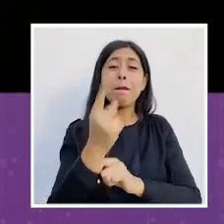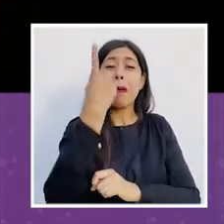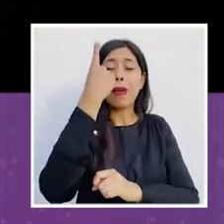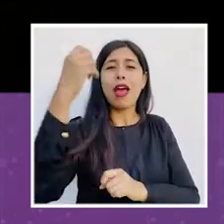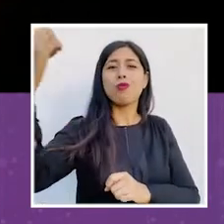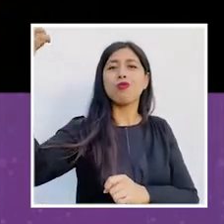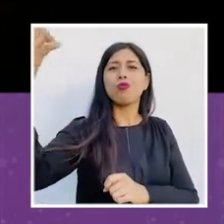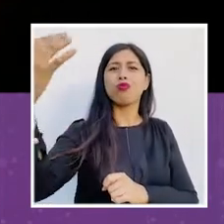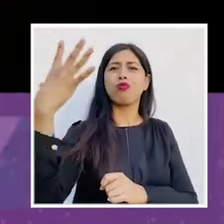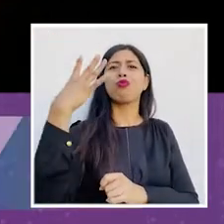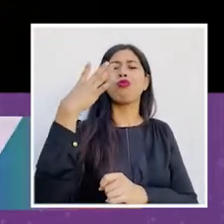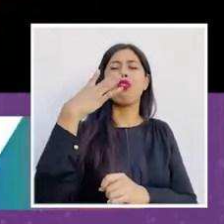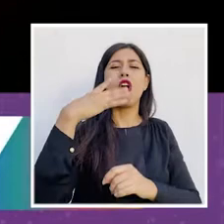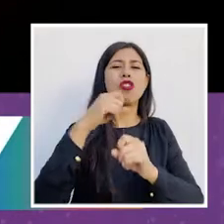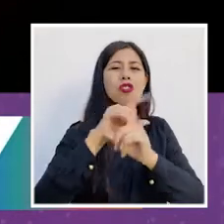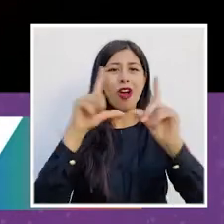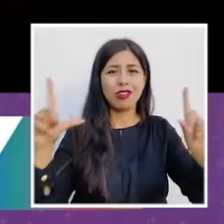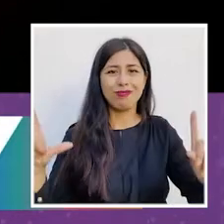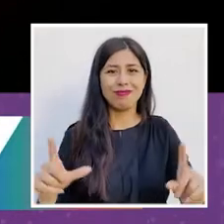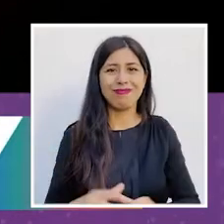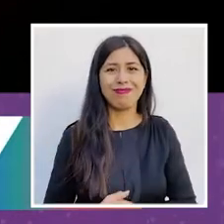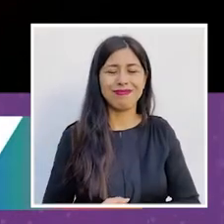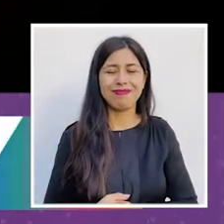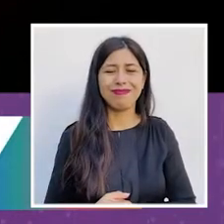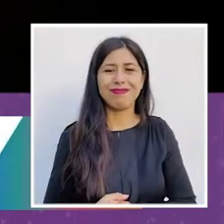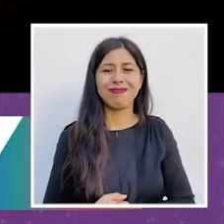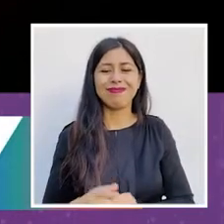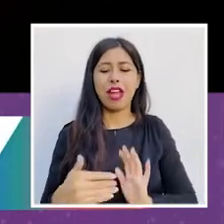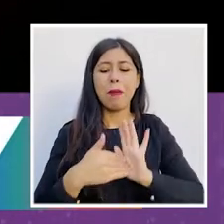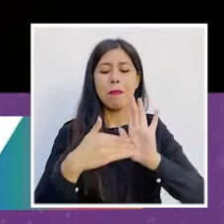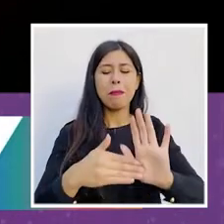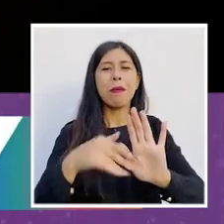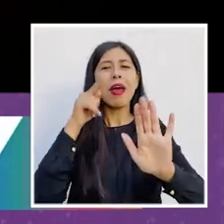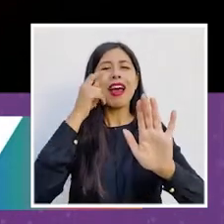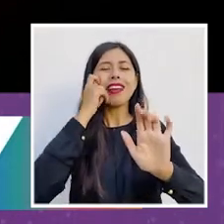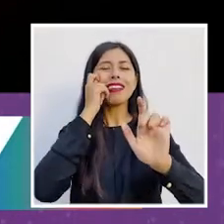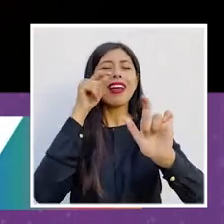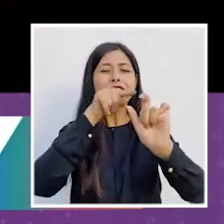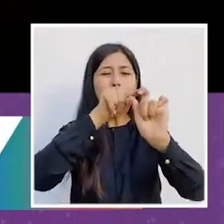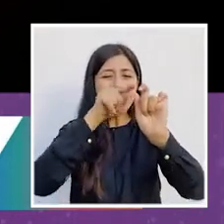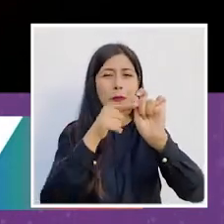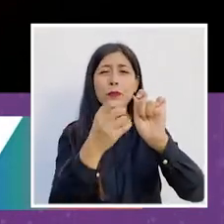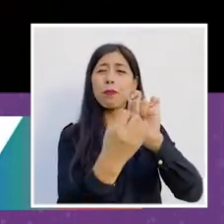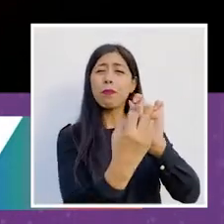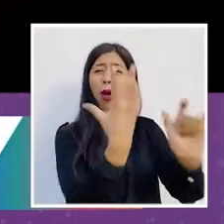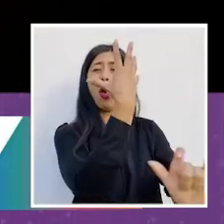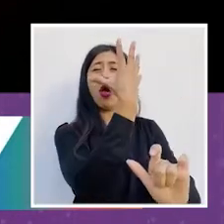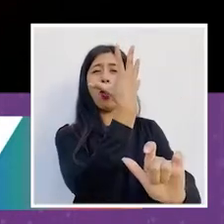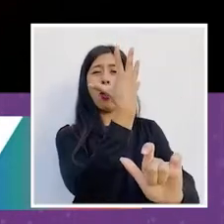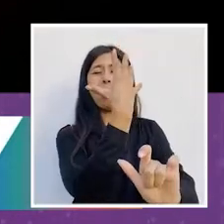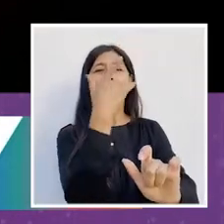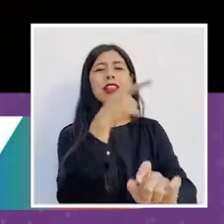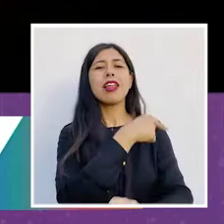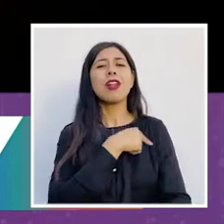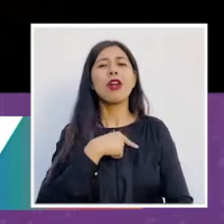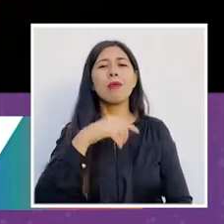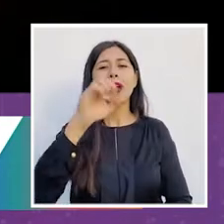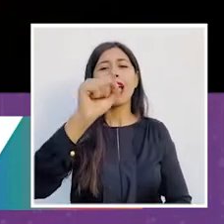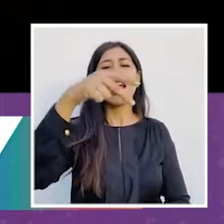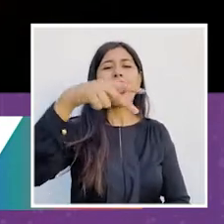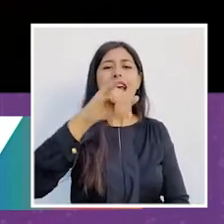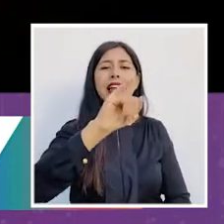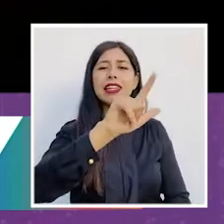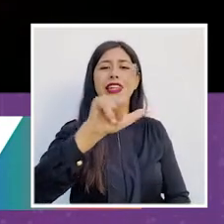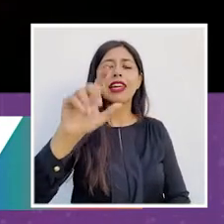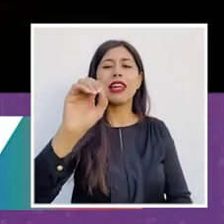fulgor de luz del Sol. Y se manifiesta como este punto brillante que se denomina el